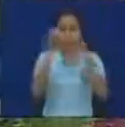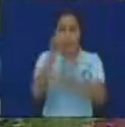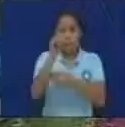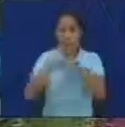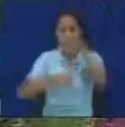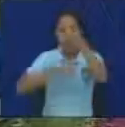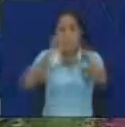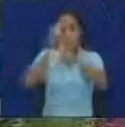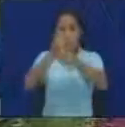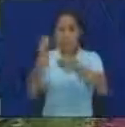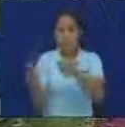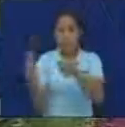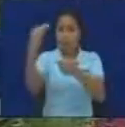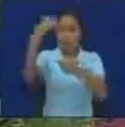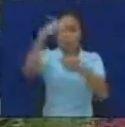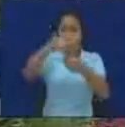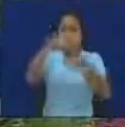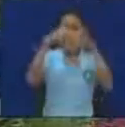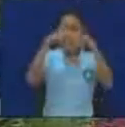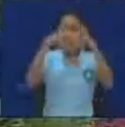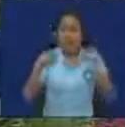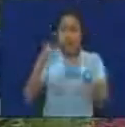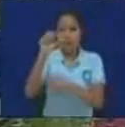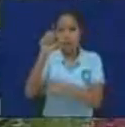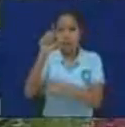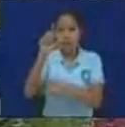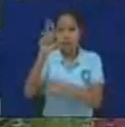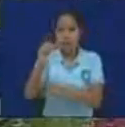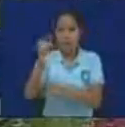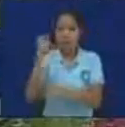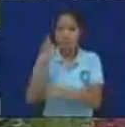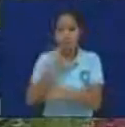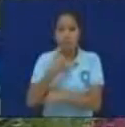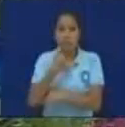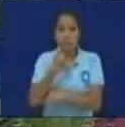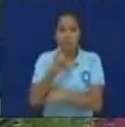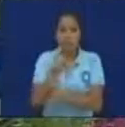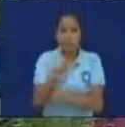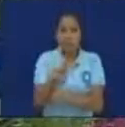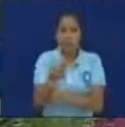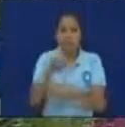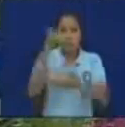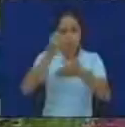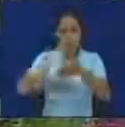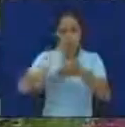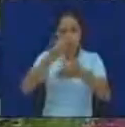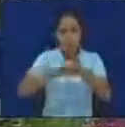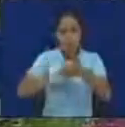aniversario de la incorporación al ALBA, pues siempre en la batalla,